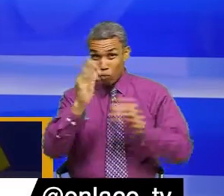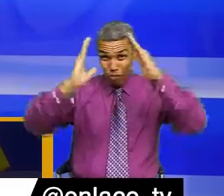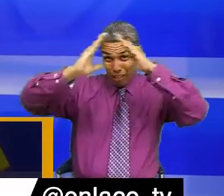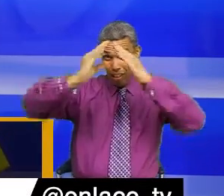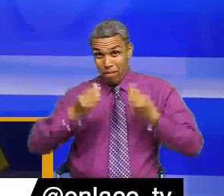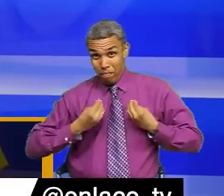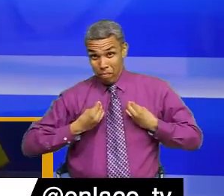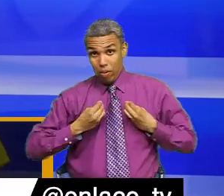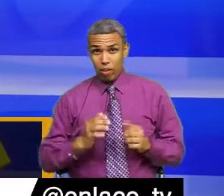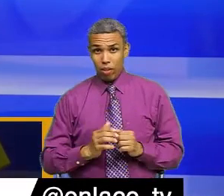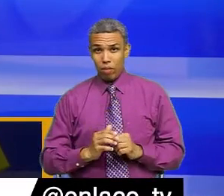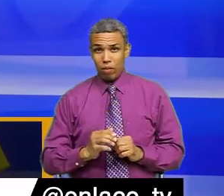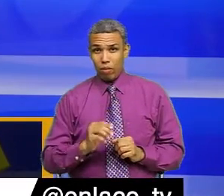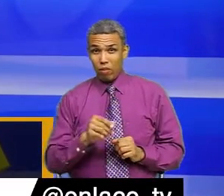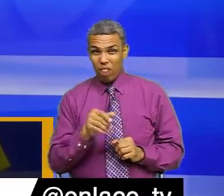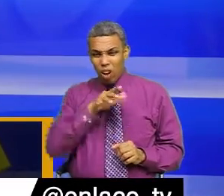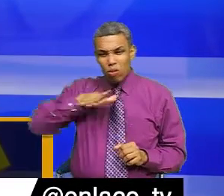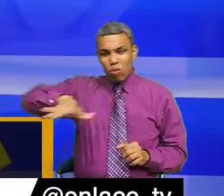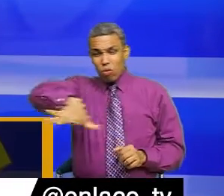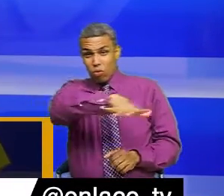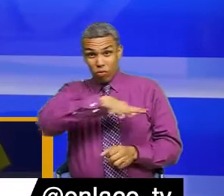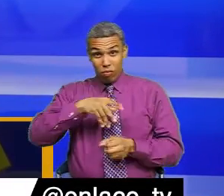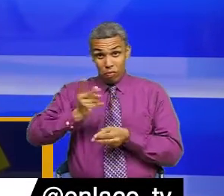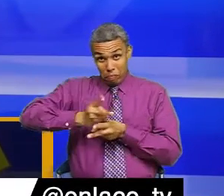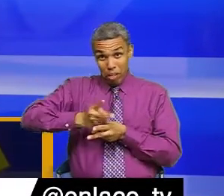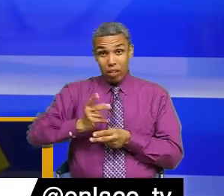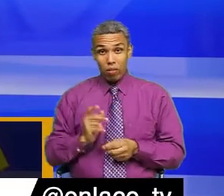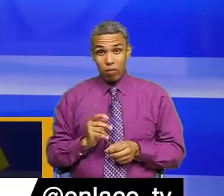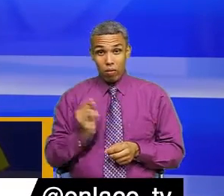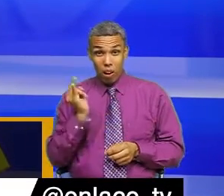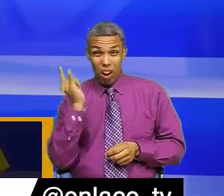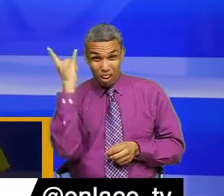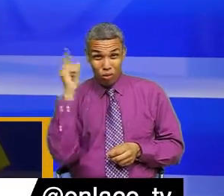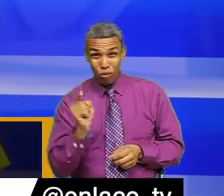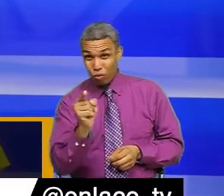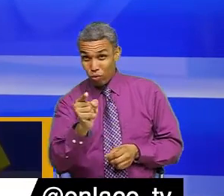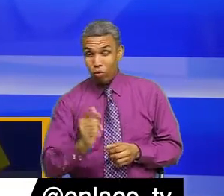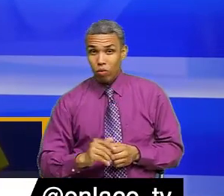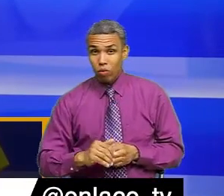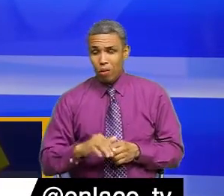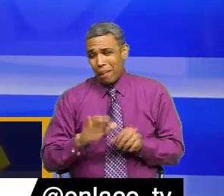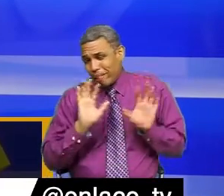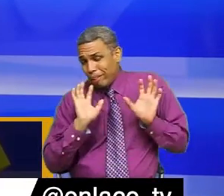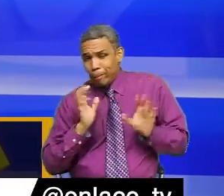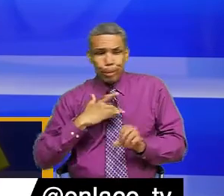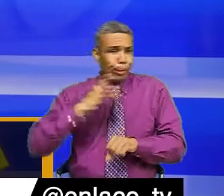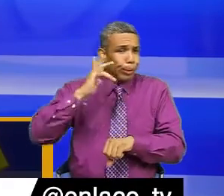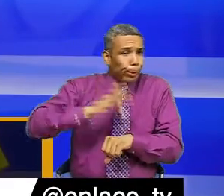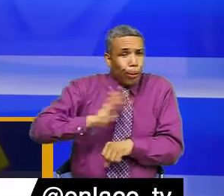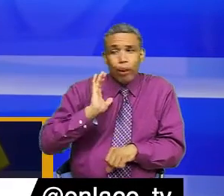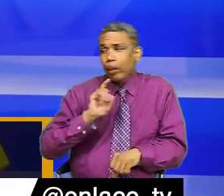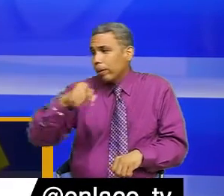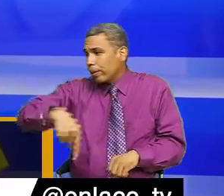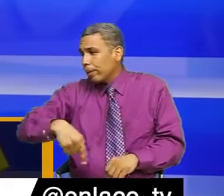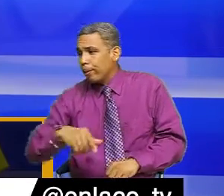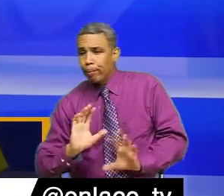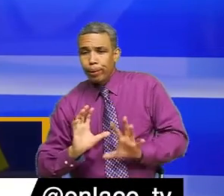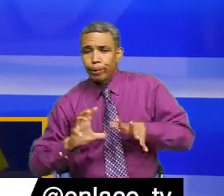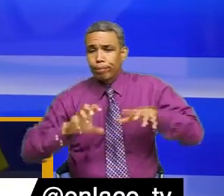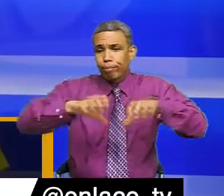hay muchas viviendas en zonas que no son para construcción, que se han ido formando asentamientos que no se deben,